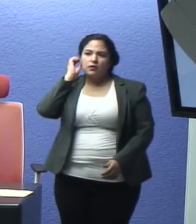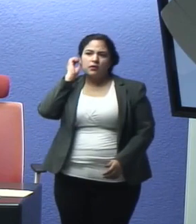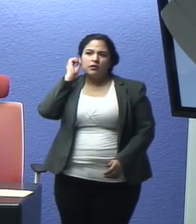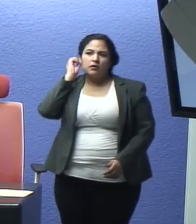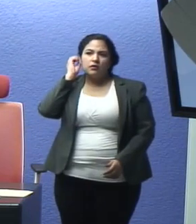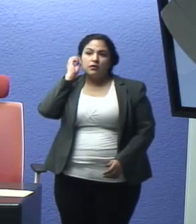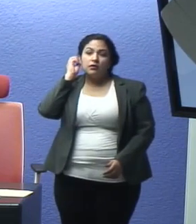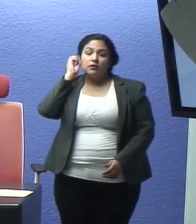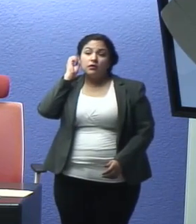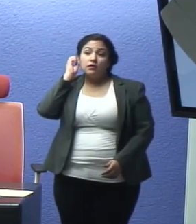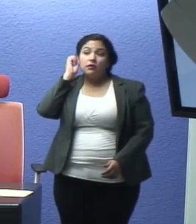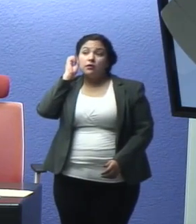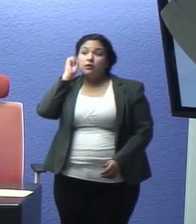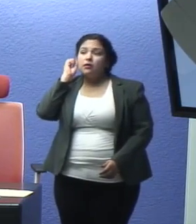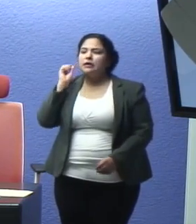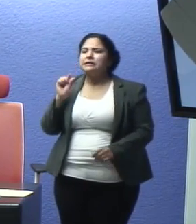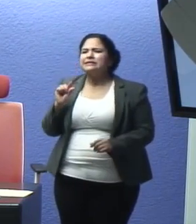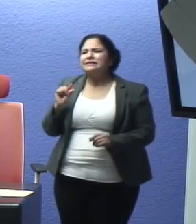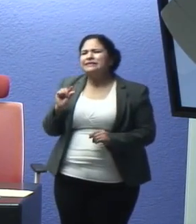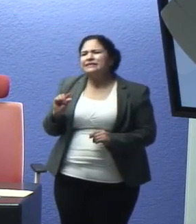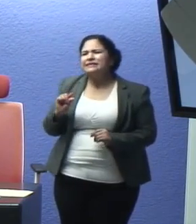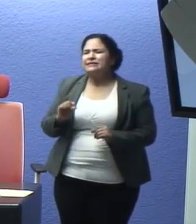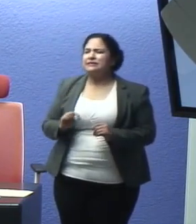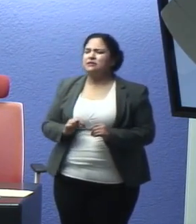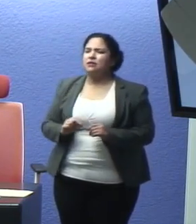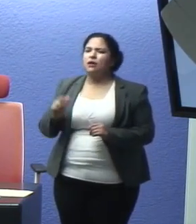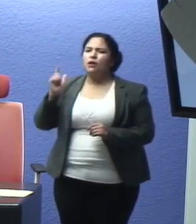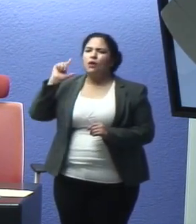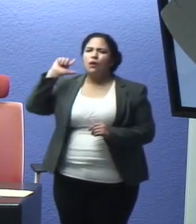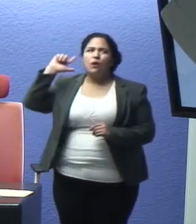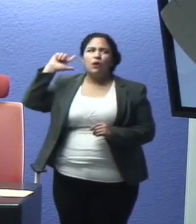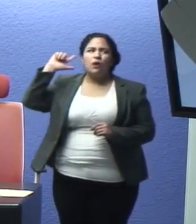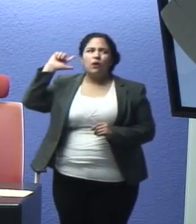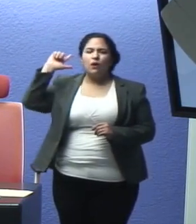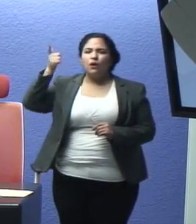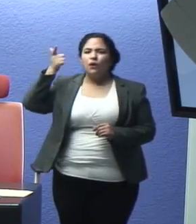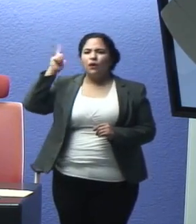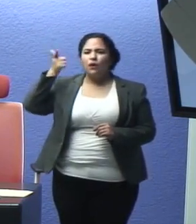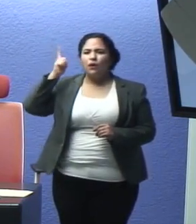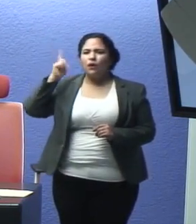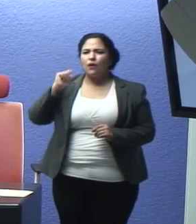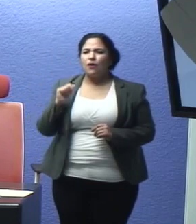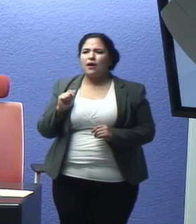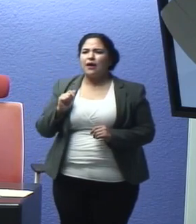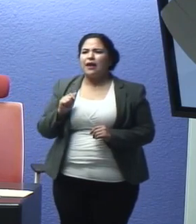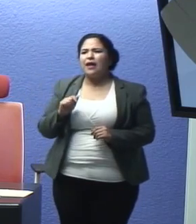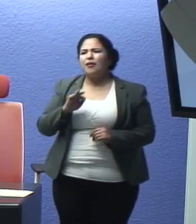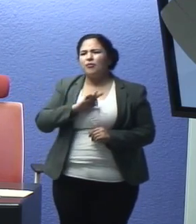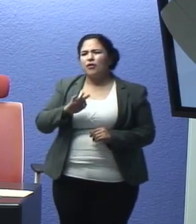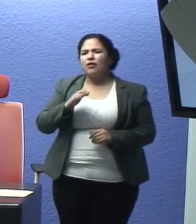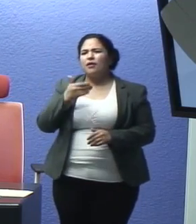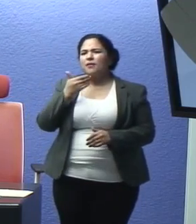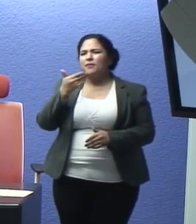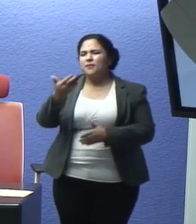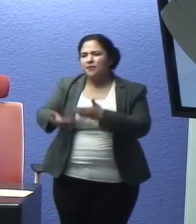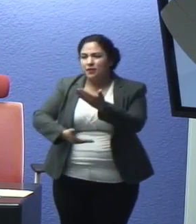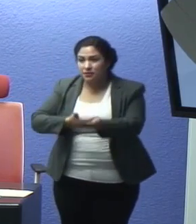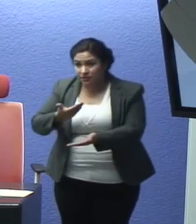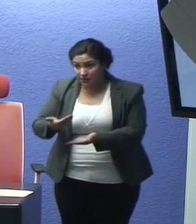Ah, sí, pequeño detalle. Sería maravilloso que se presenten y nos digan su nombre y de dónde vienen.